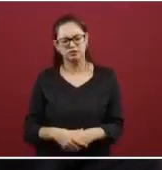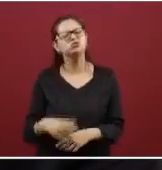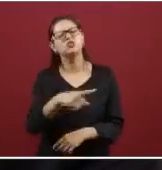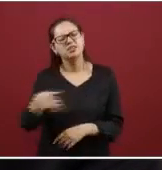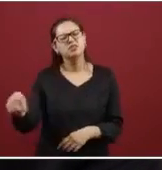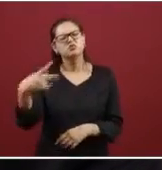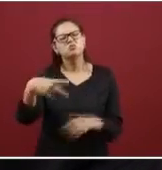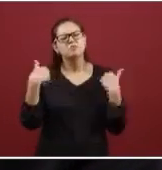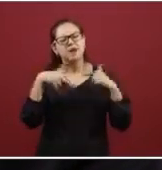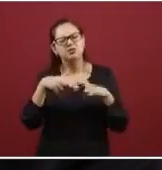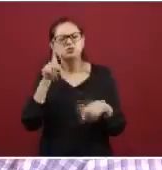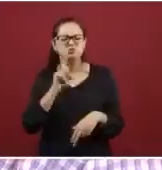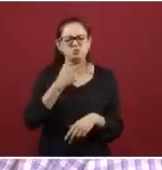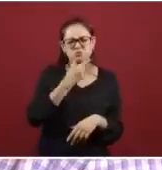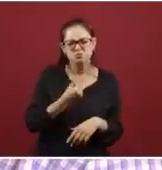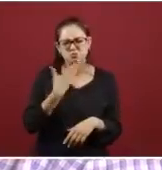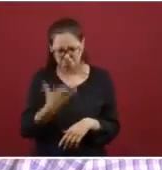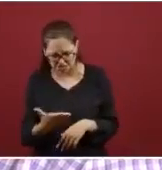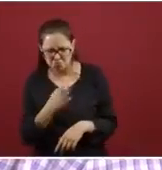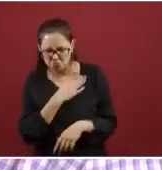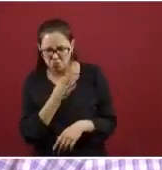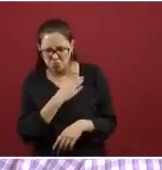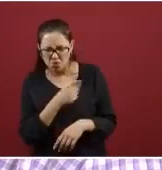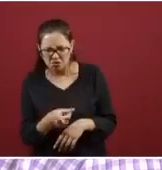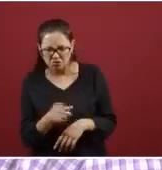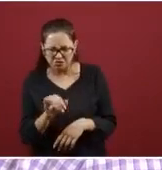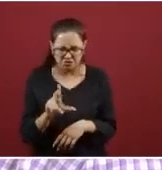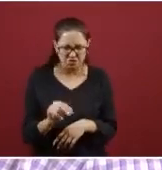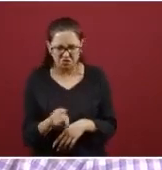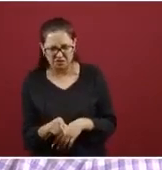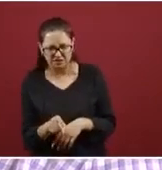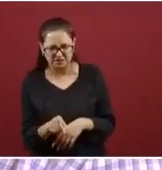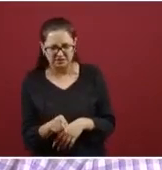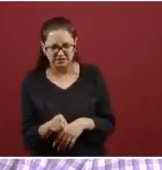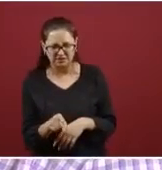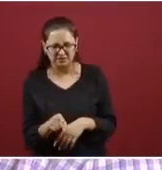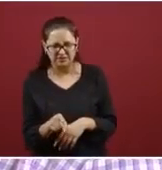de las maestras y de los maestros? ¿Son buenos?